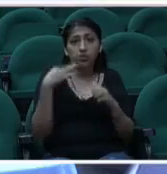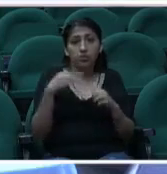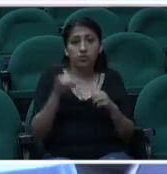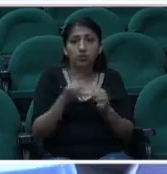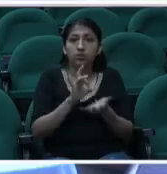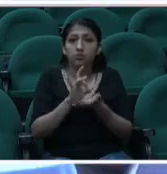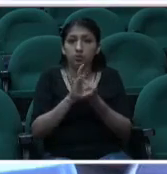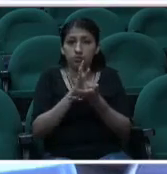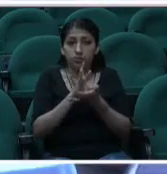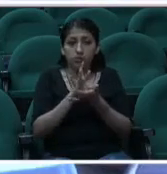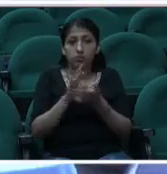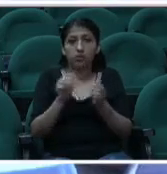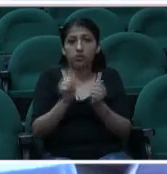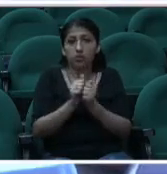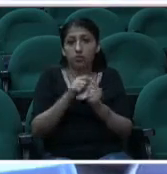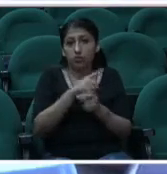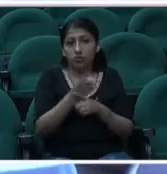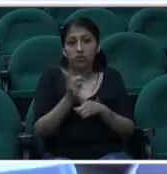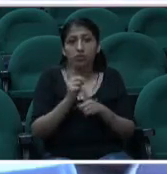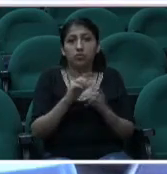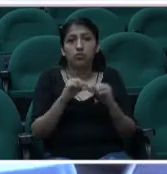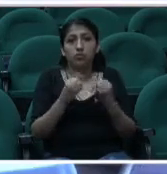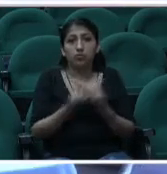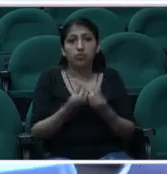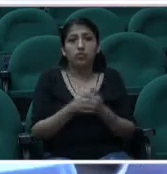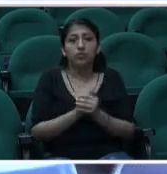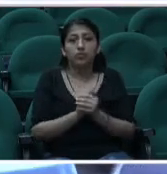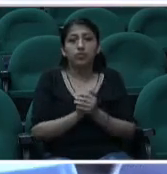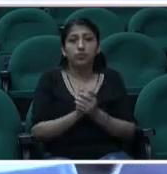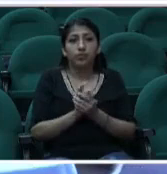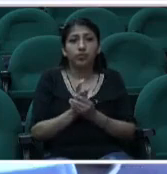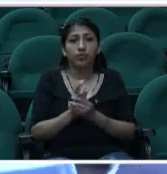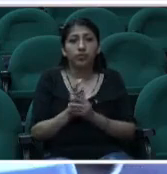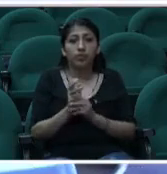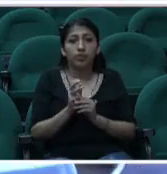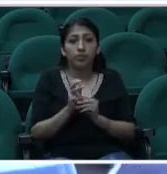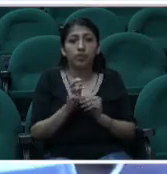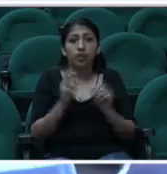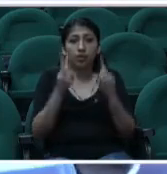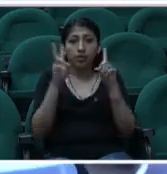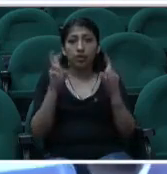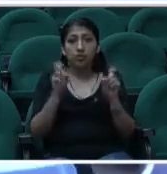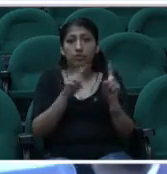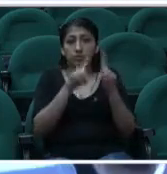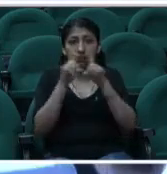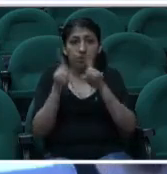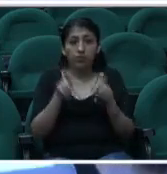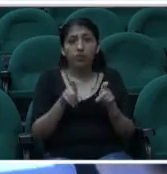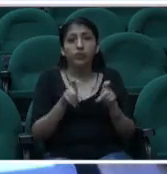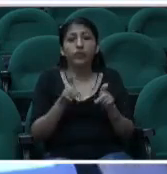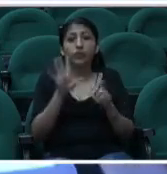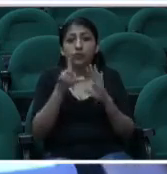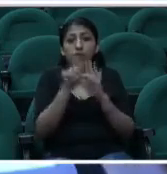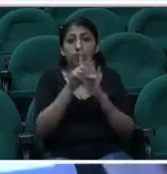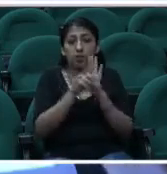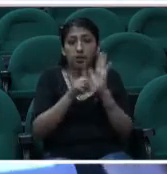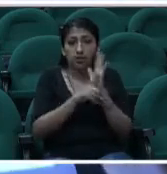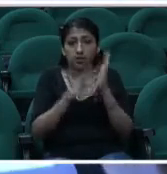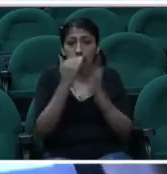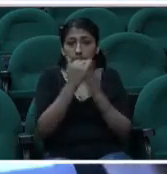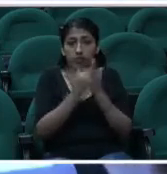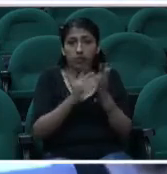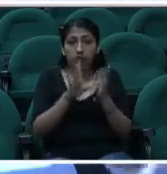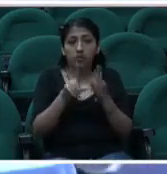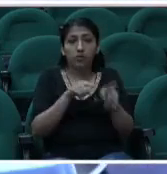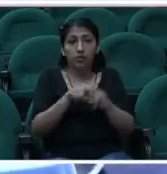será sancionado con la expulsión del auditorio sobre el tema de las preguntas tanto el reglamento como el esquema